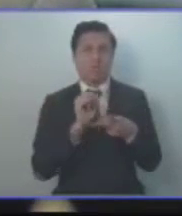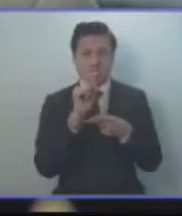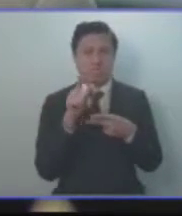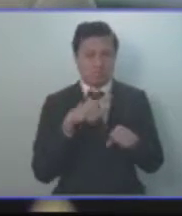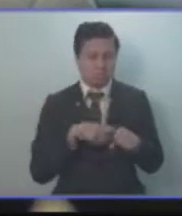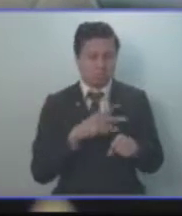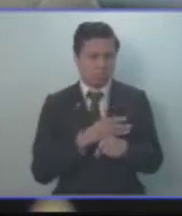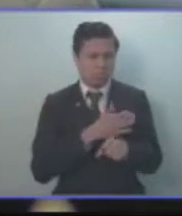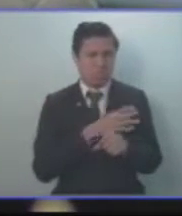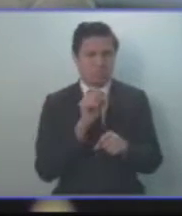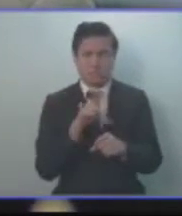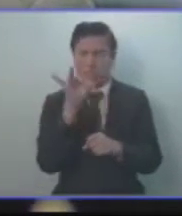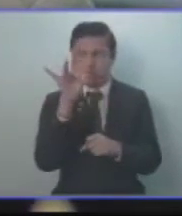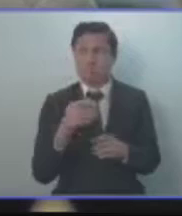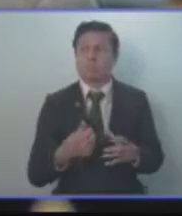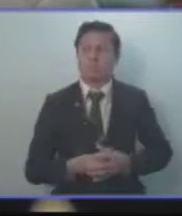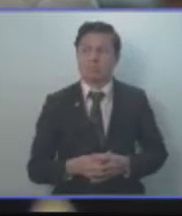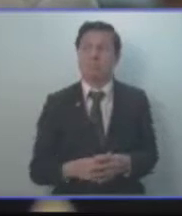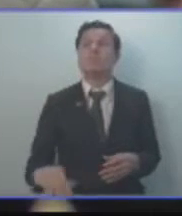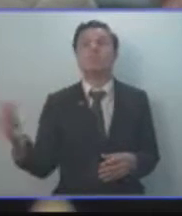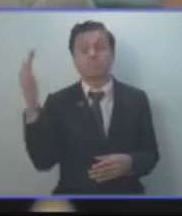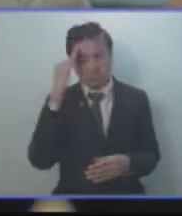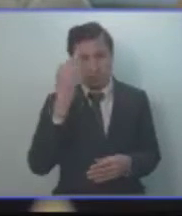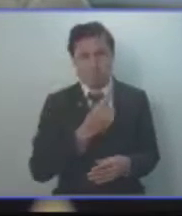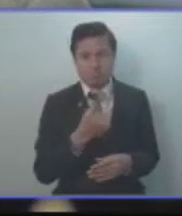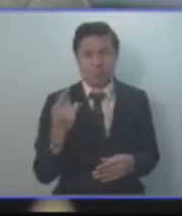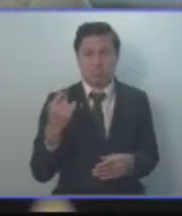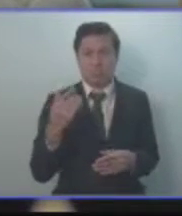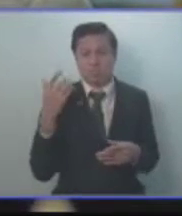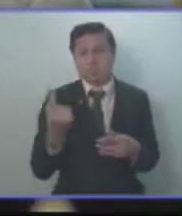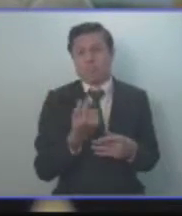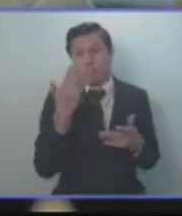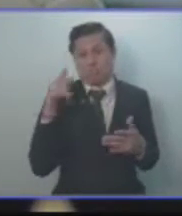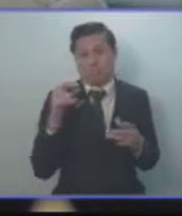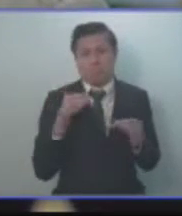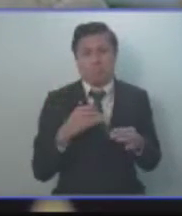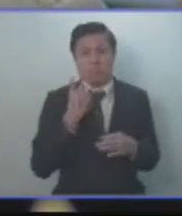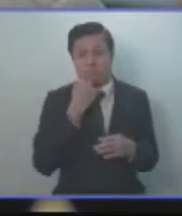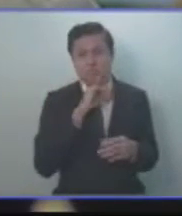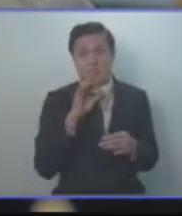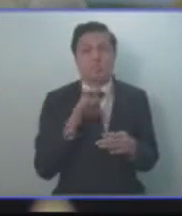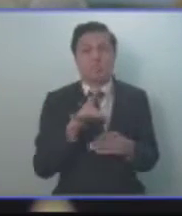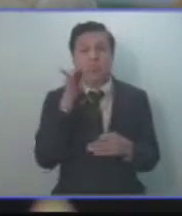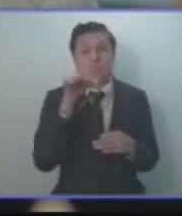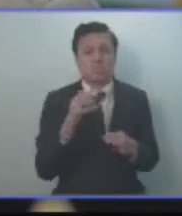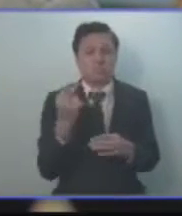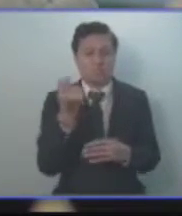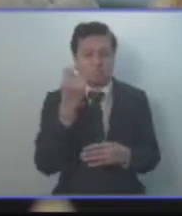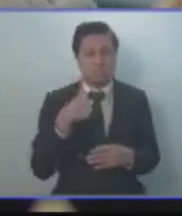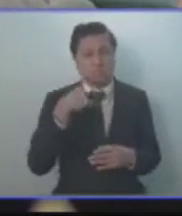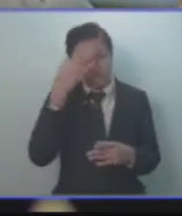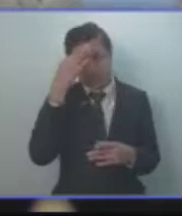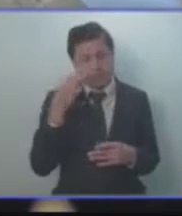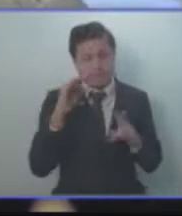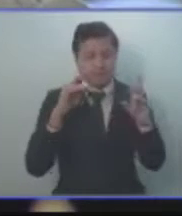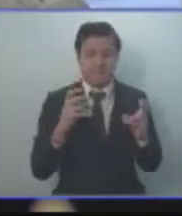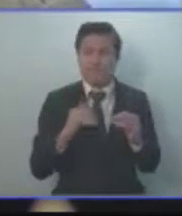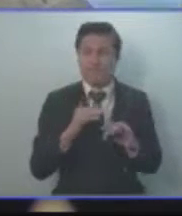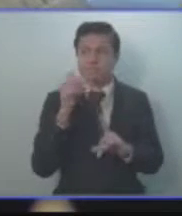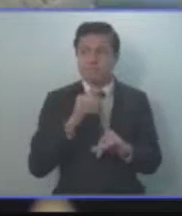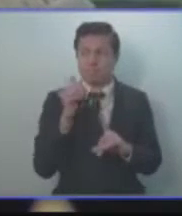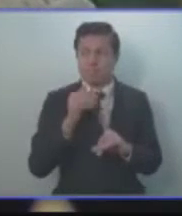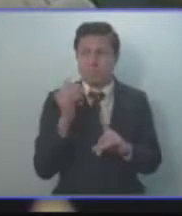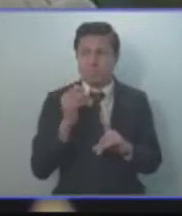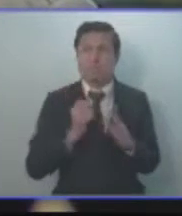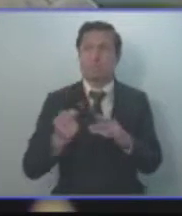tiempo. Desconocemos muchas personas desconocemos este tipo de enfermedad y cómo detectarlo. Creo que la parte educativa